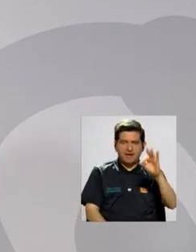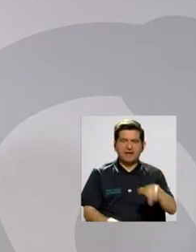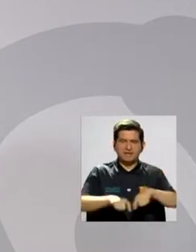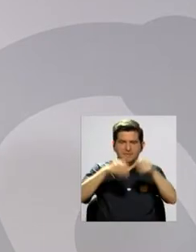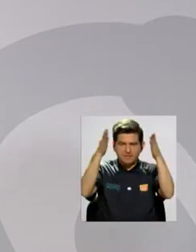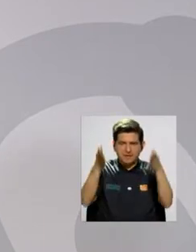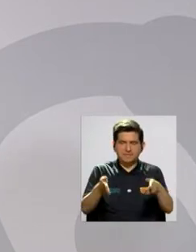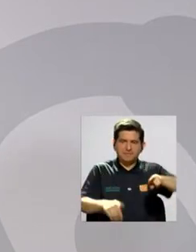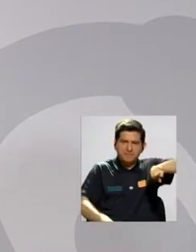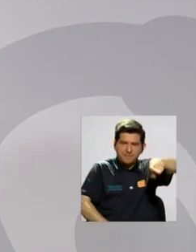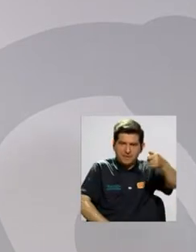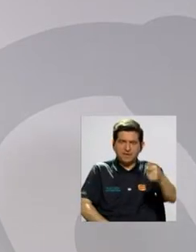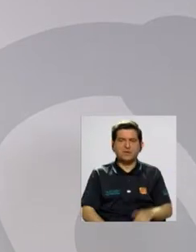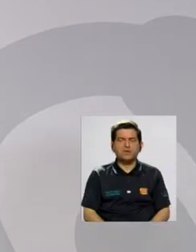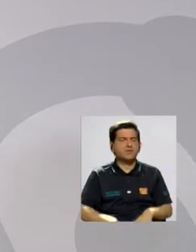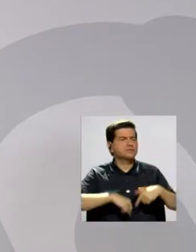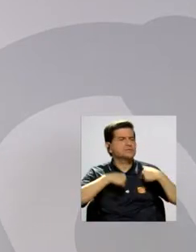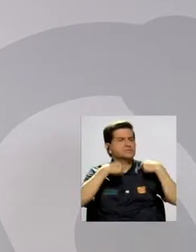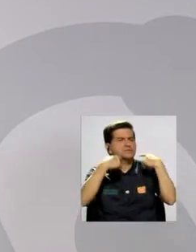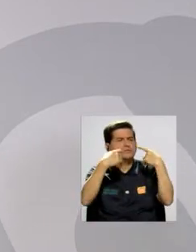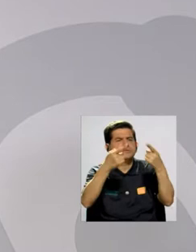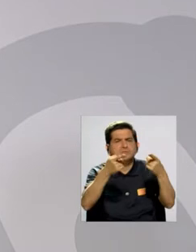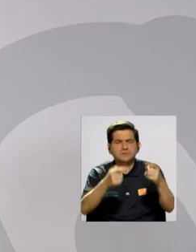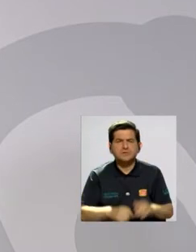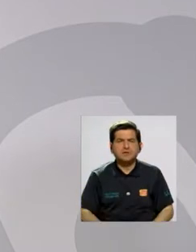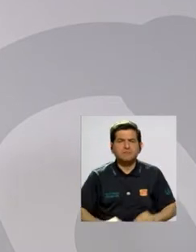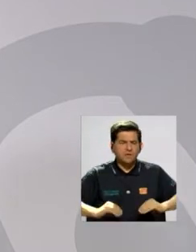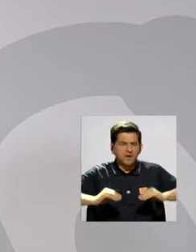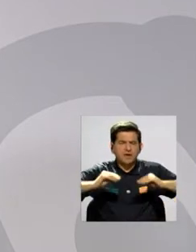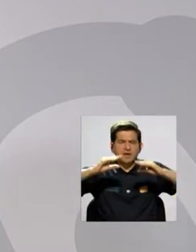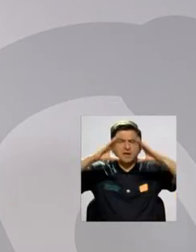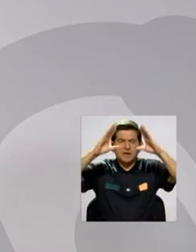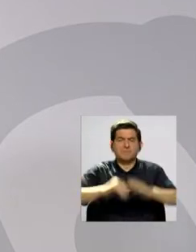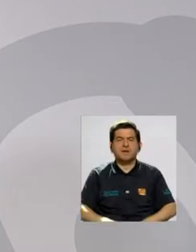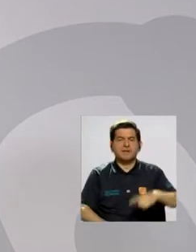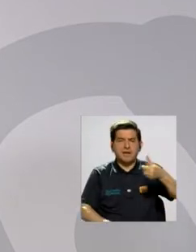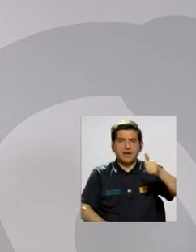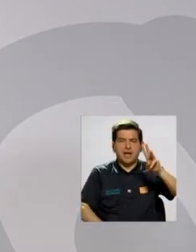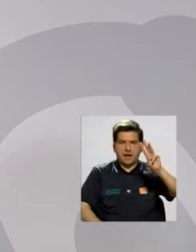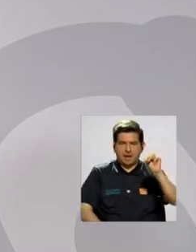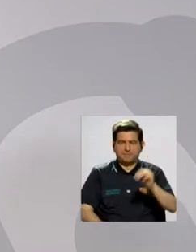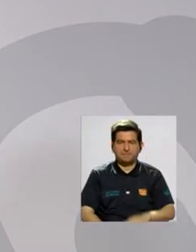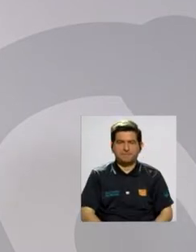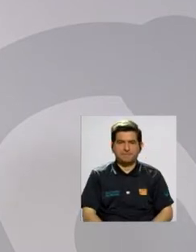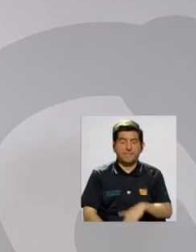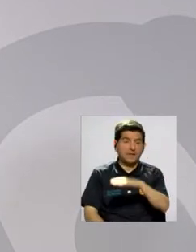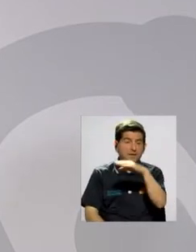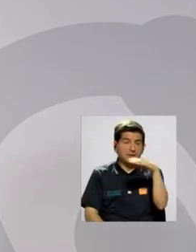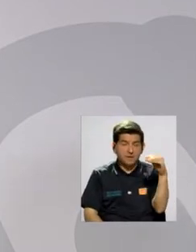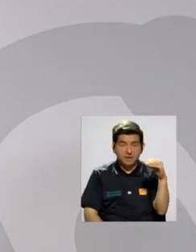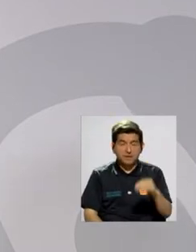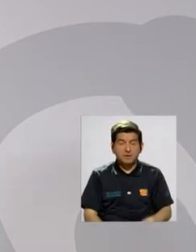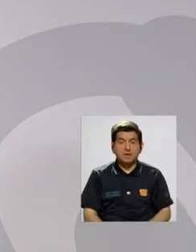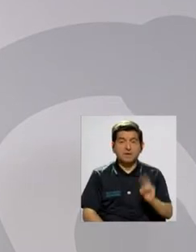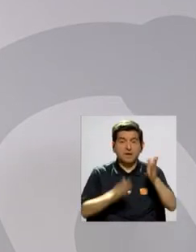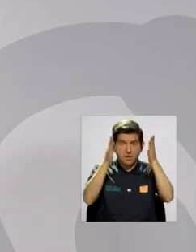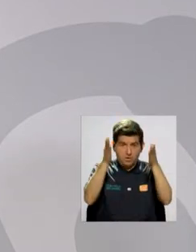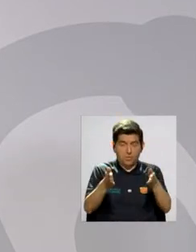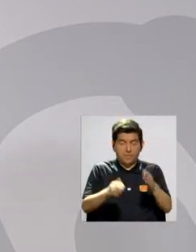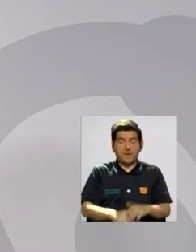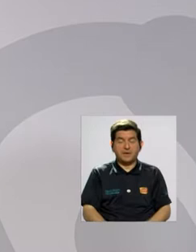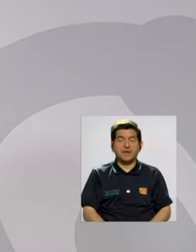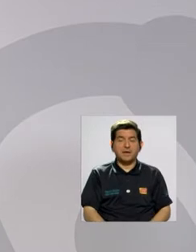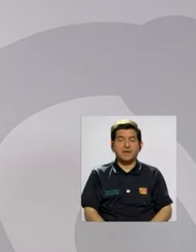periodista de nuestro canal, se desplazó durante toda la mañana por el área metropolitana y con nuestro compañero